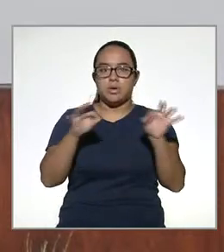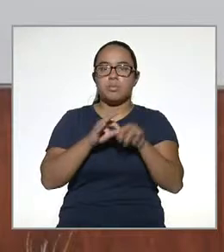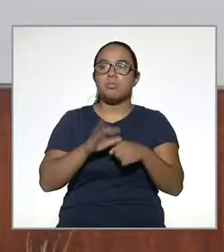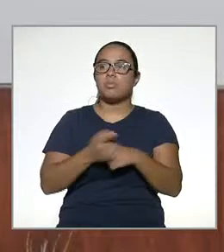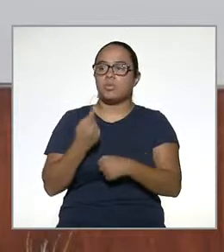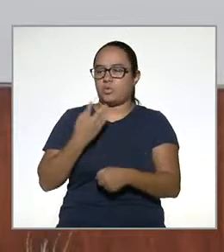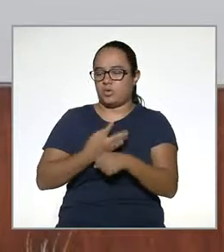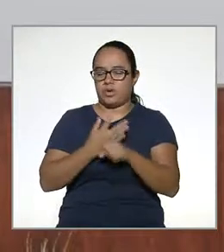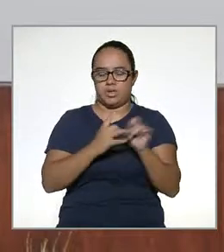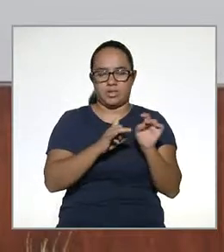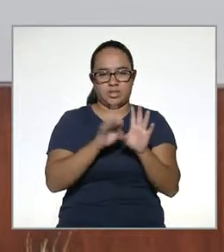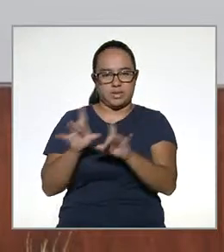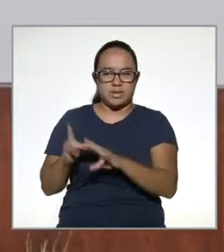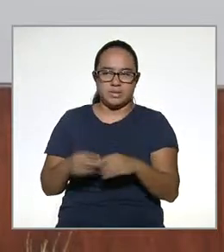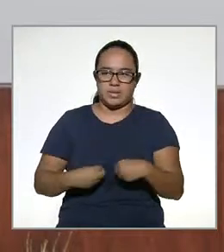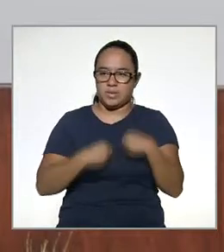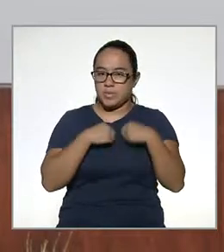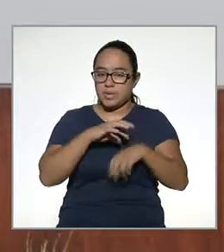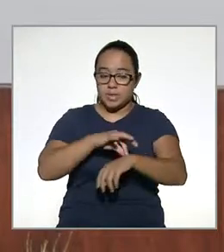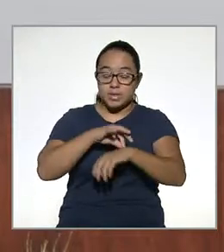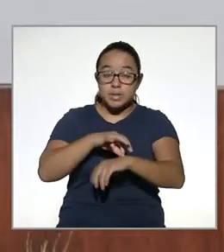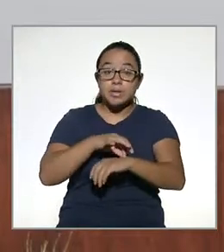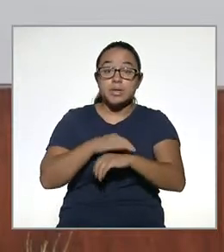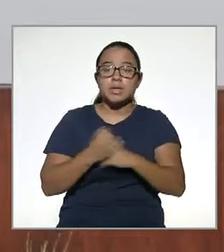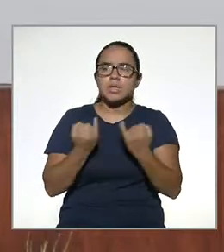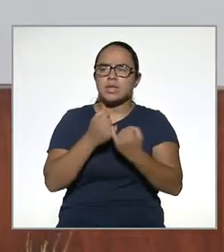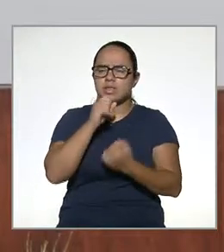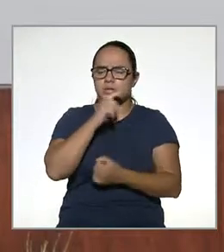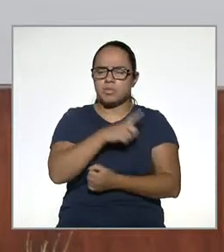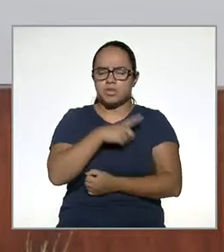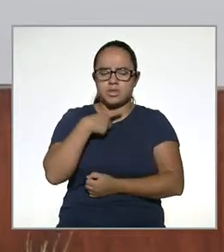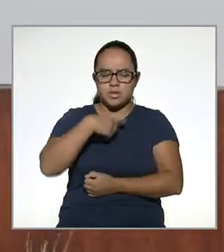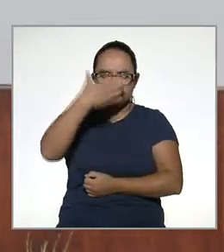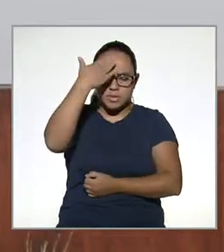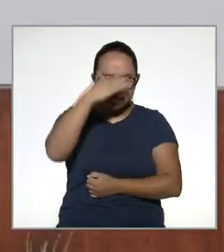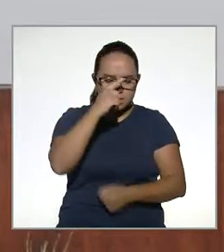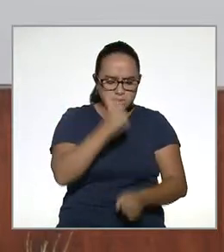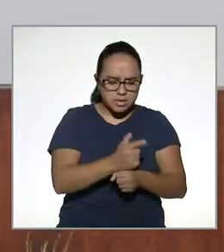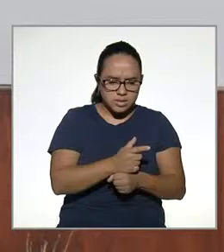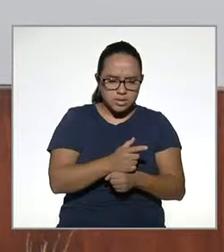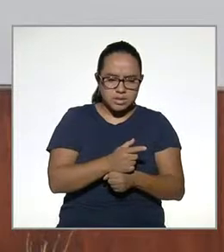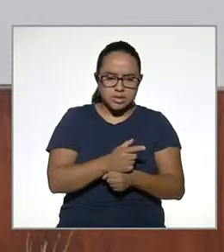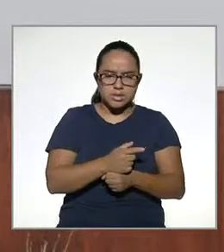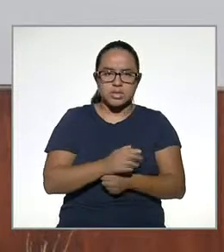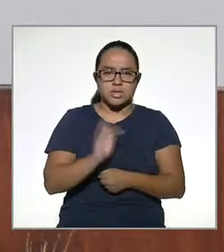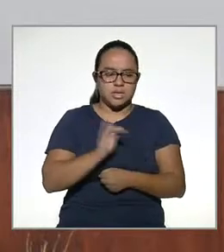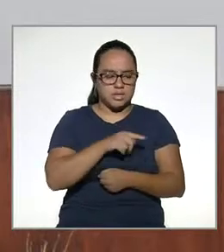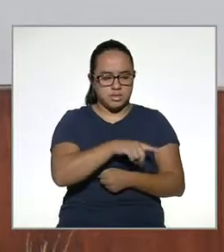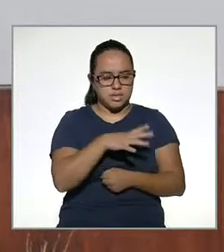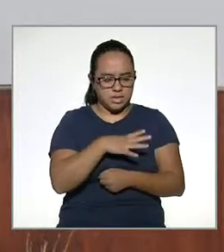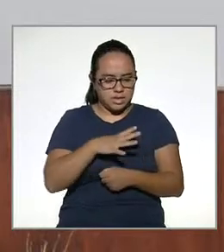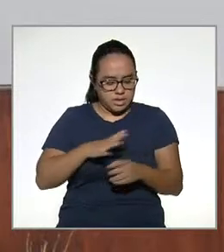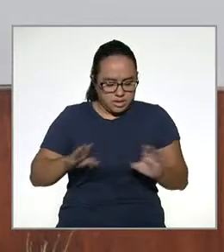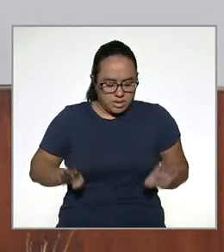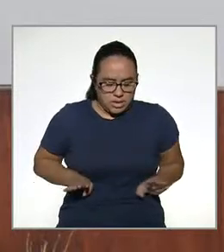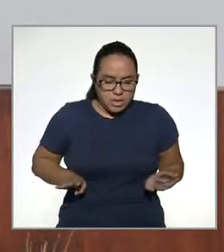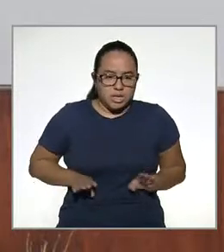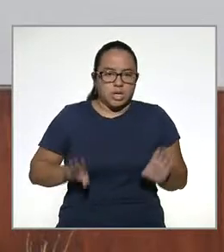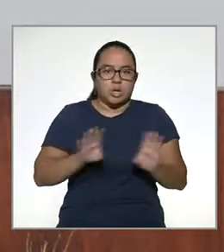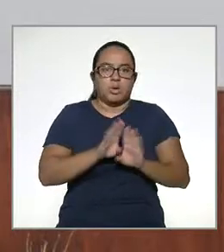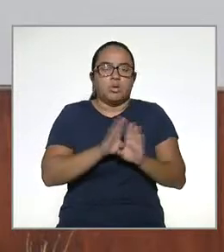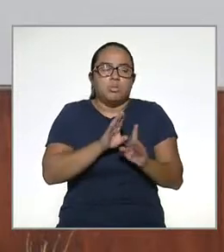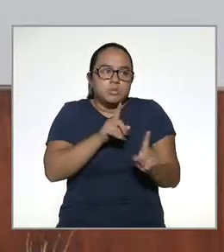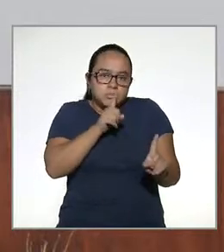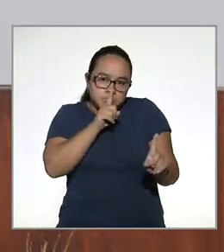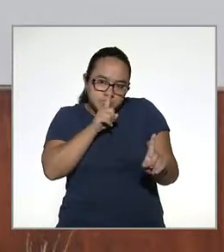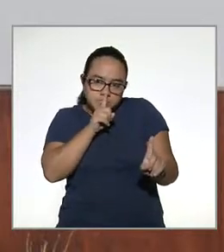que estamos viviendo. Y sobre todo reconocer si nuestros hijos de verdad tienen aquellas características que los hacen ser introvertidos,